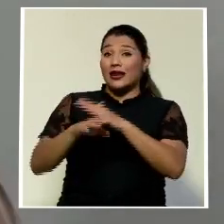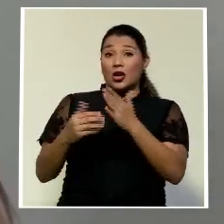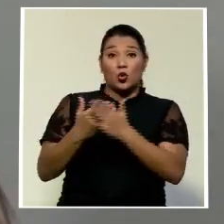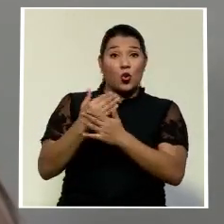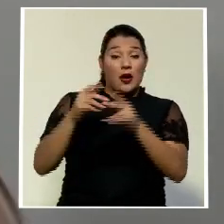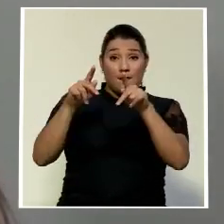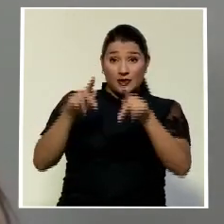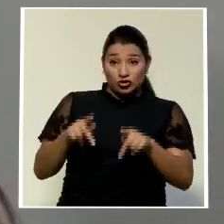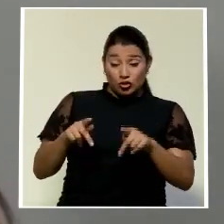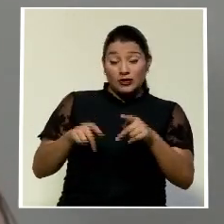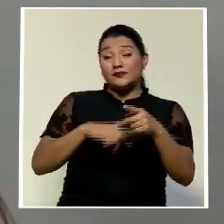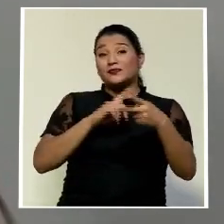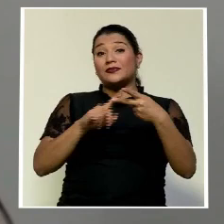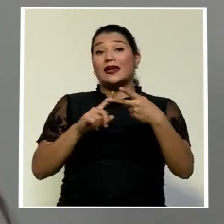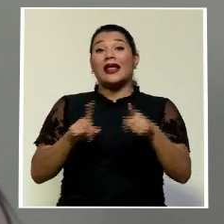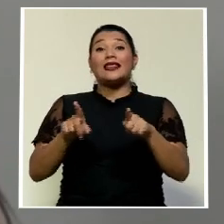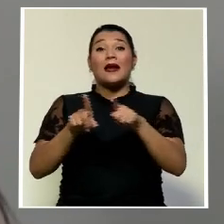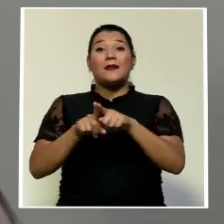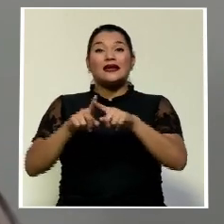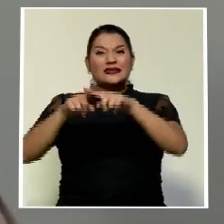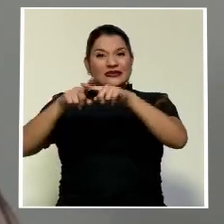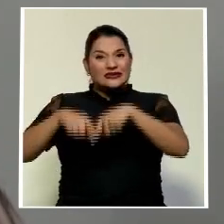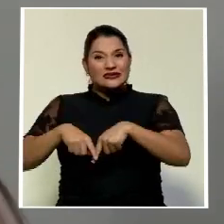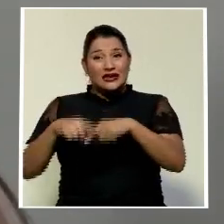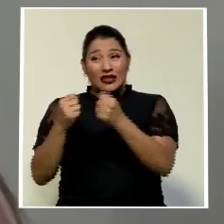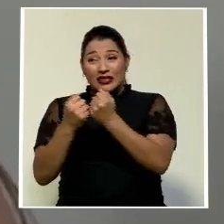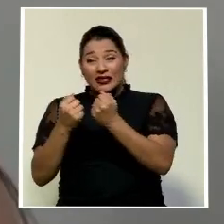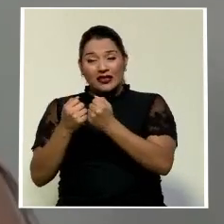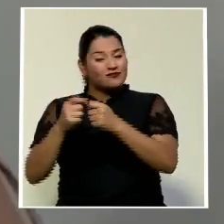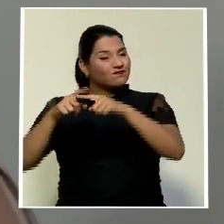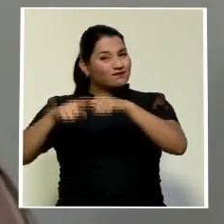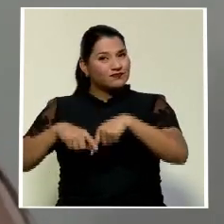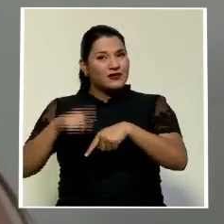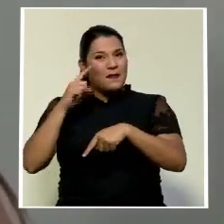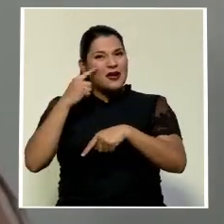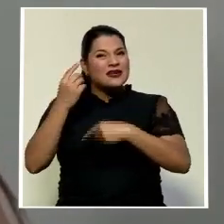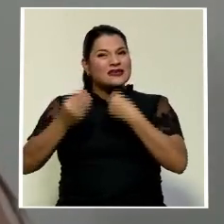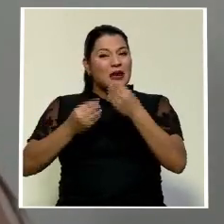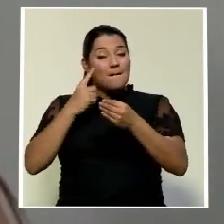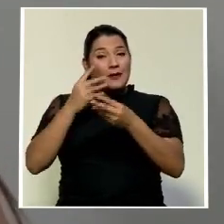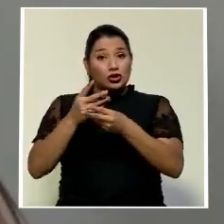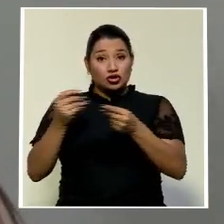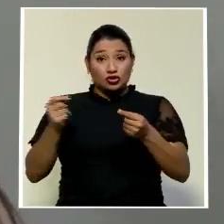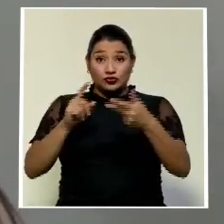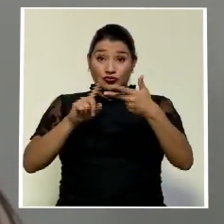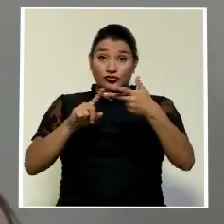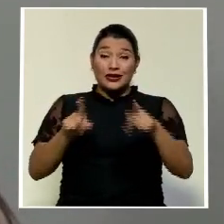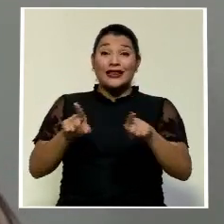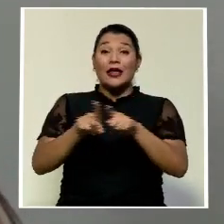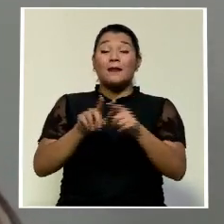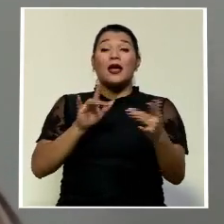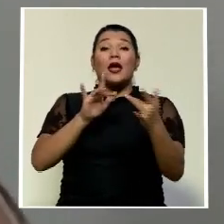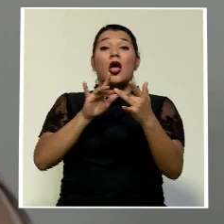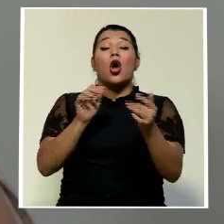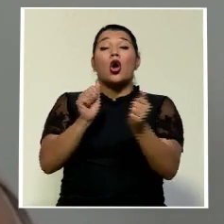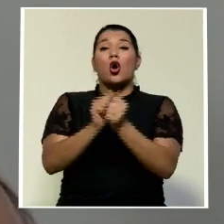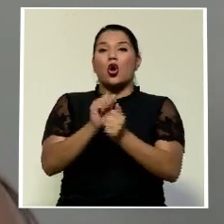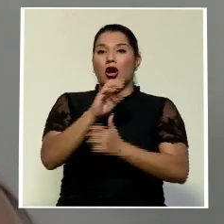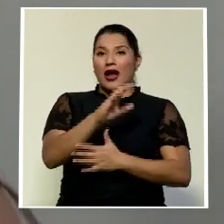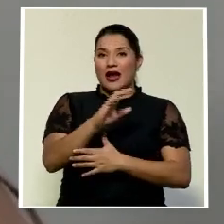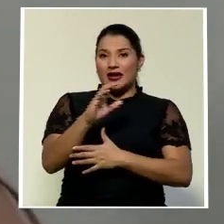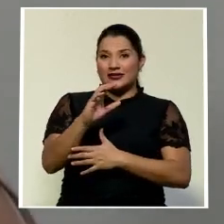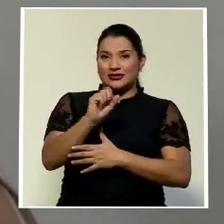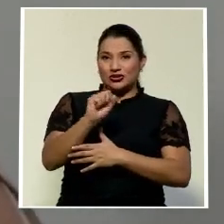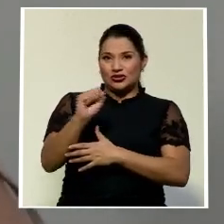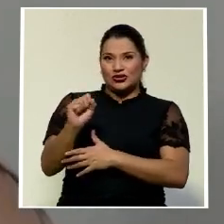que debemos además eliminar el hacinamiento en este centro y que debemos contactar también a la Caja Costarricense del Seguro Social para trabajar el tema